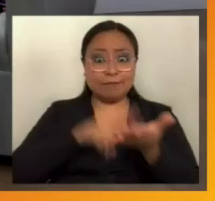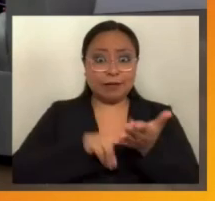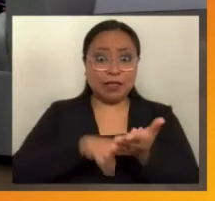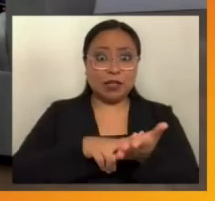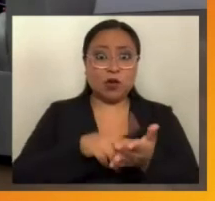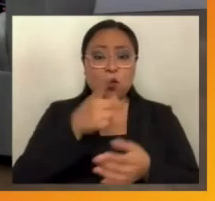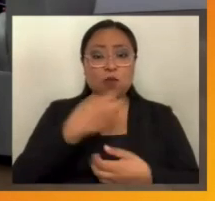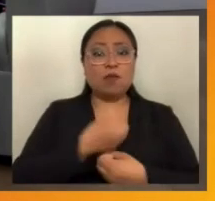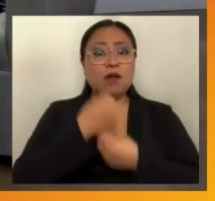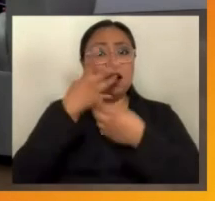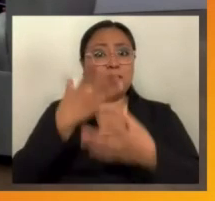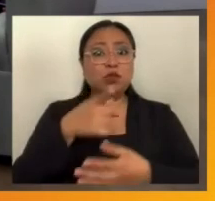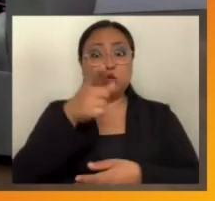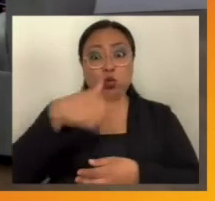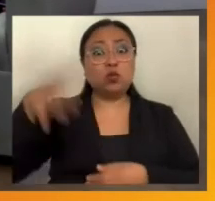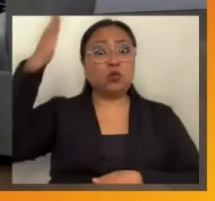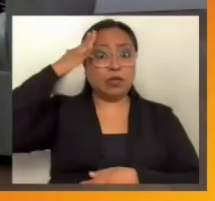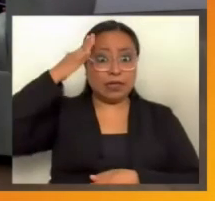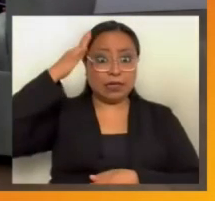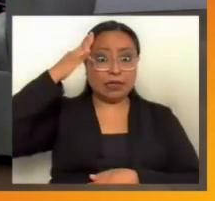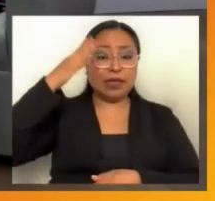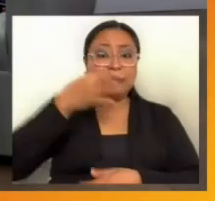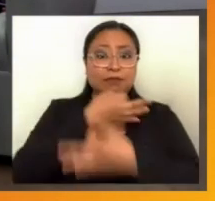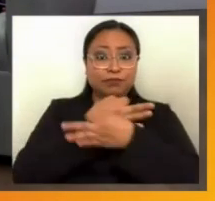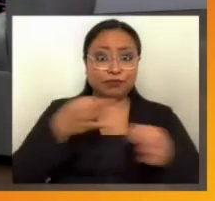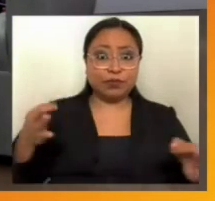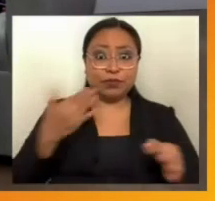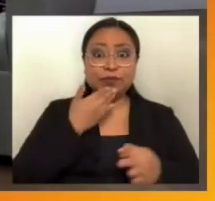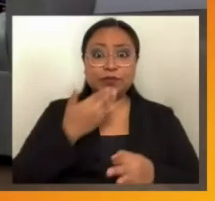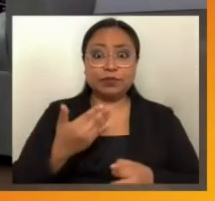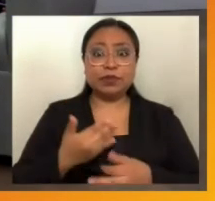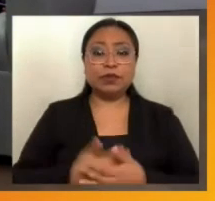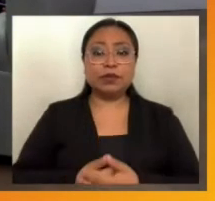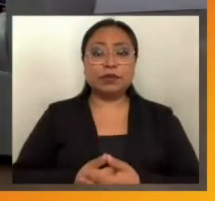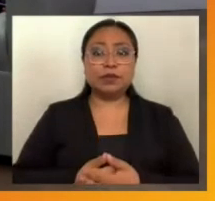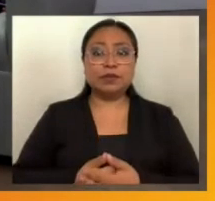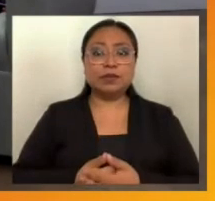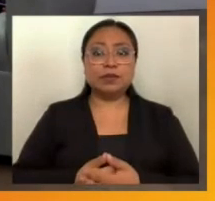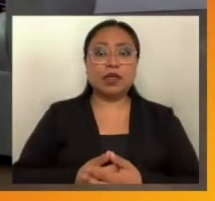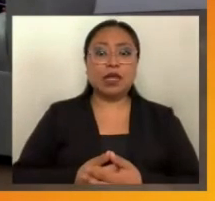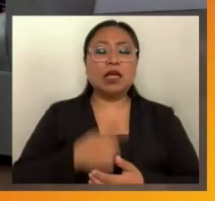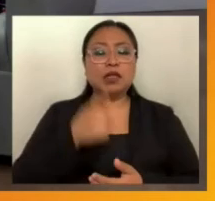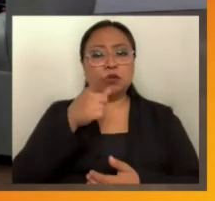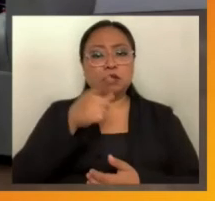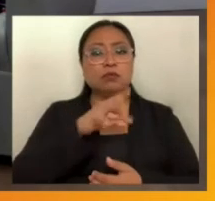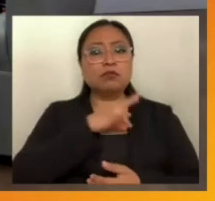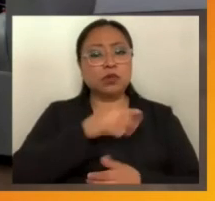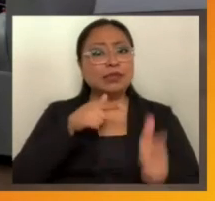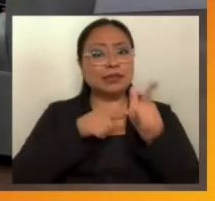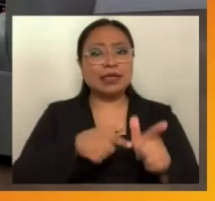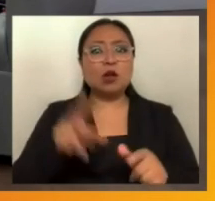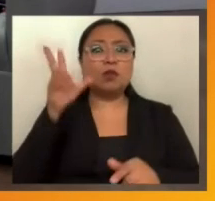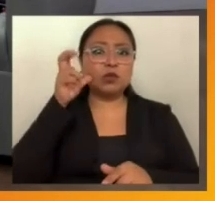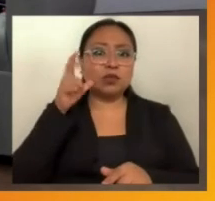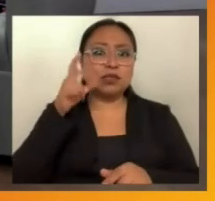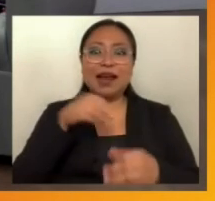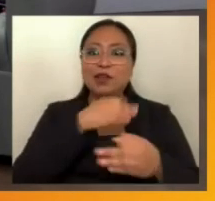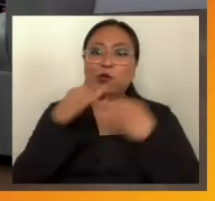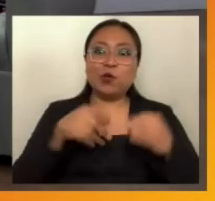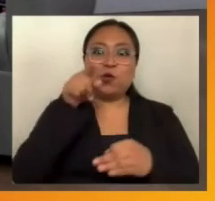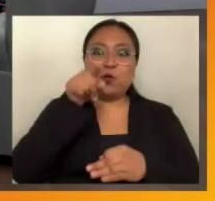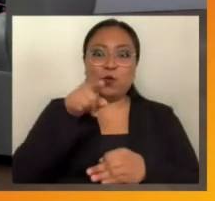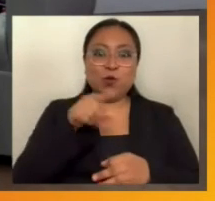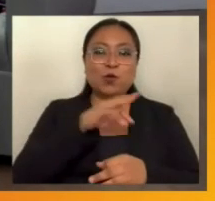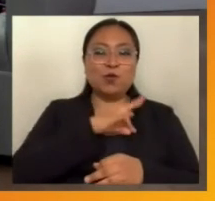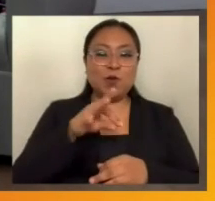que es una líder, y yo creo que por ahí... debemos de seguir escuchando todo lo que esta gran voz